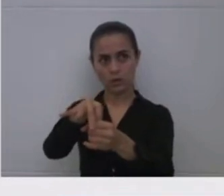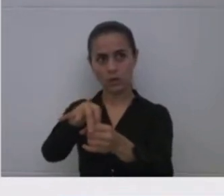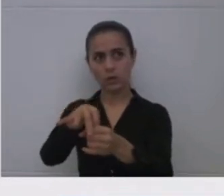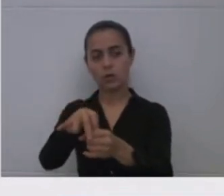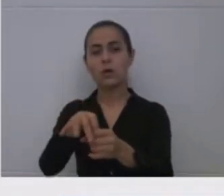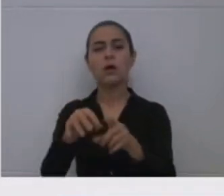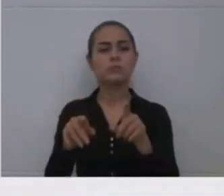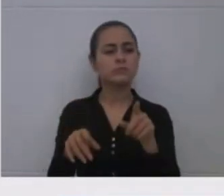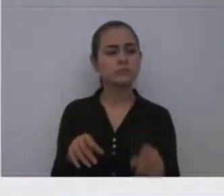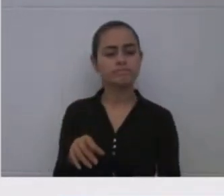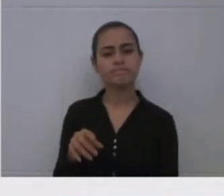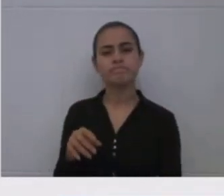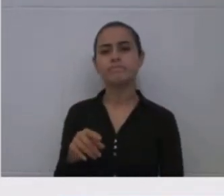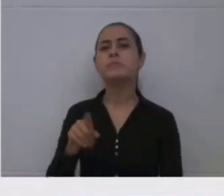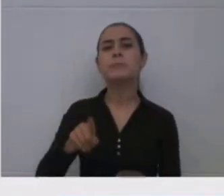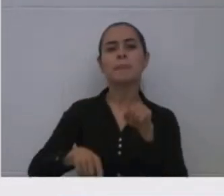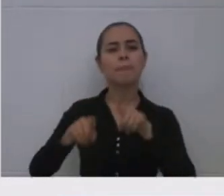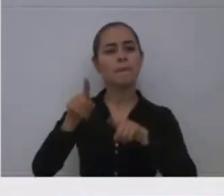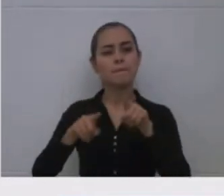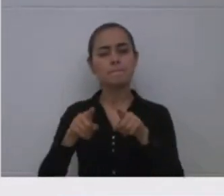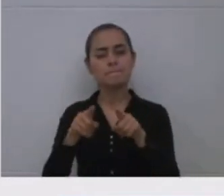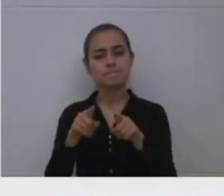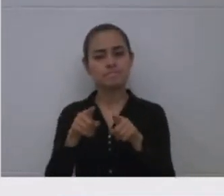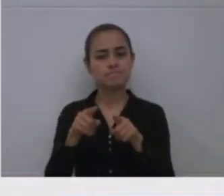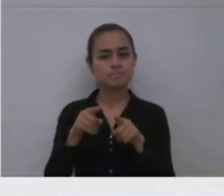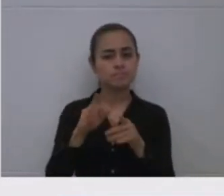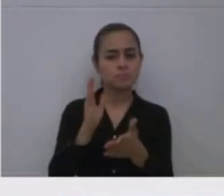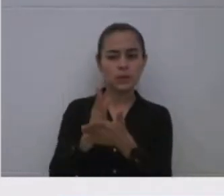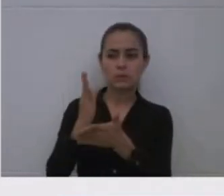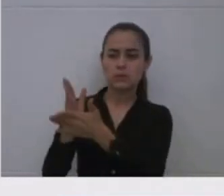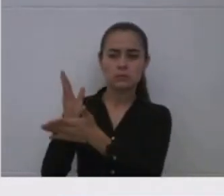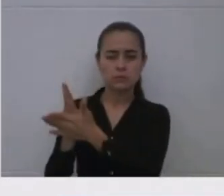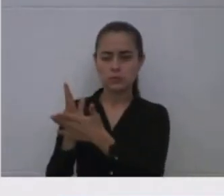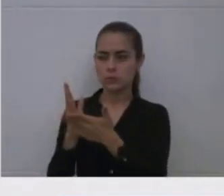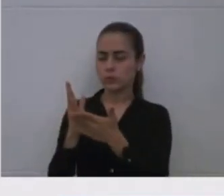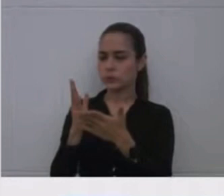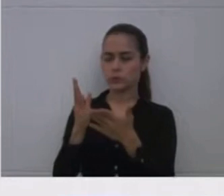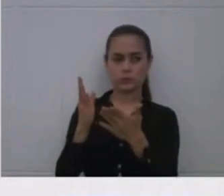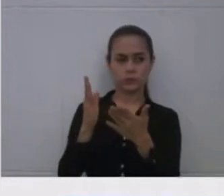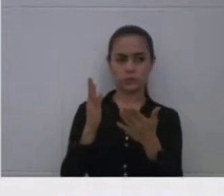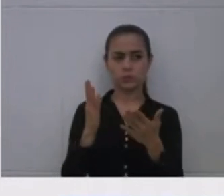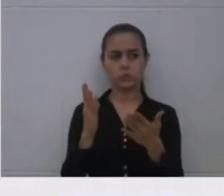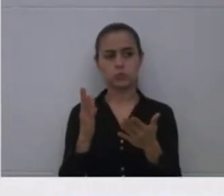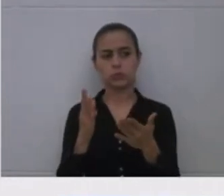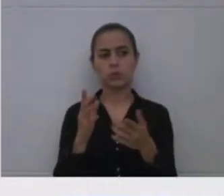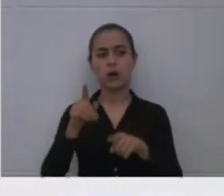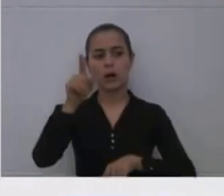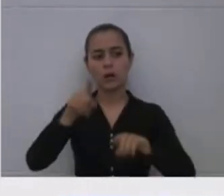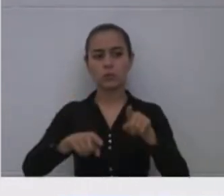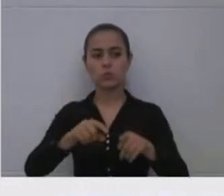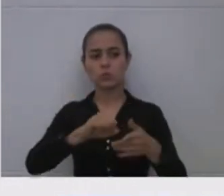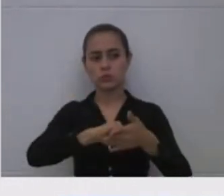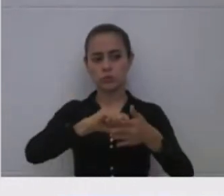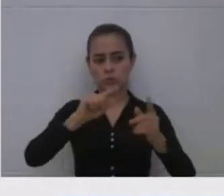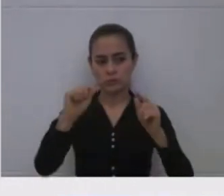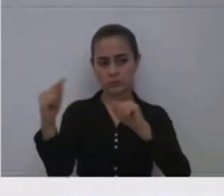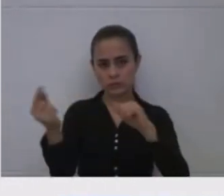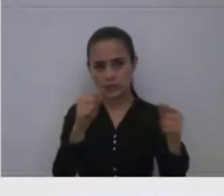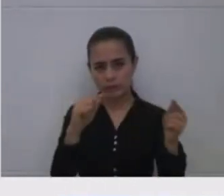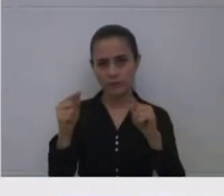engavetados. No se hicieron. Esta vez no voté por el actual presidente Lucas Cañas.